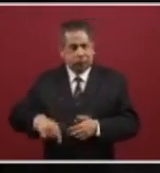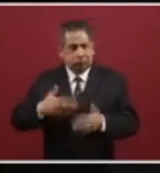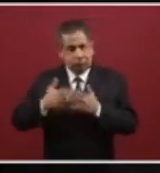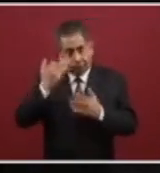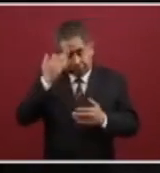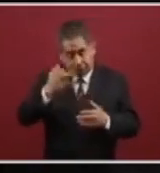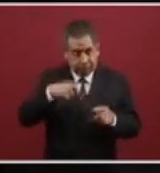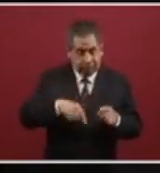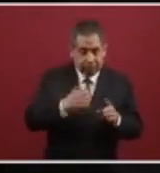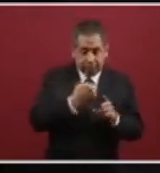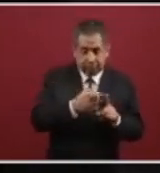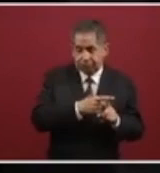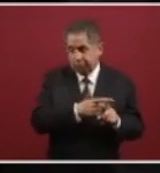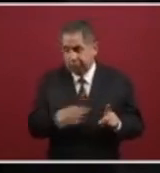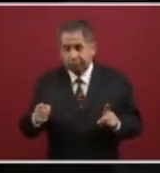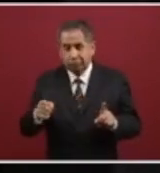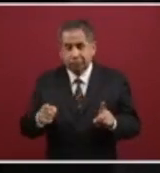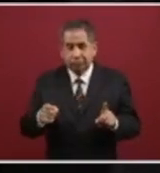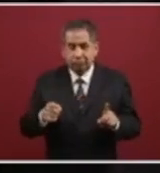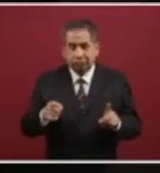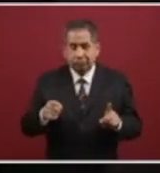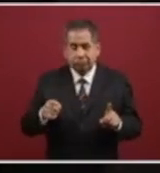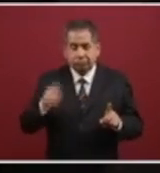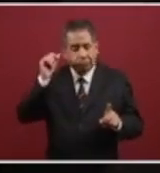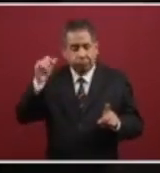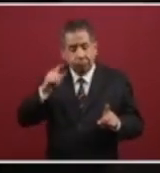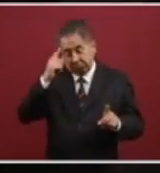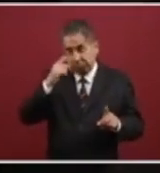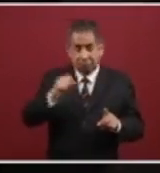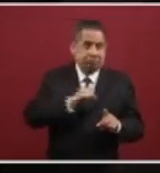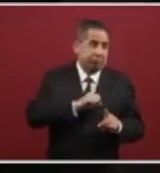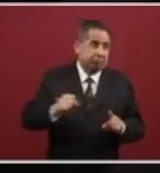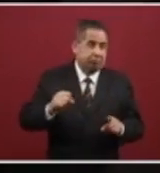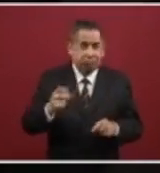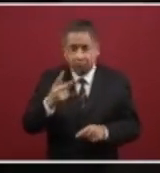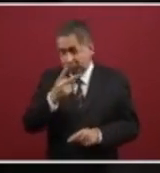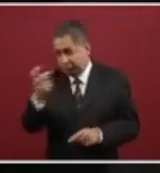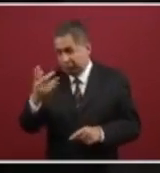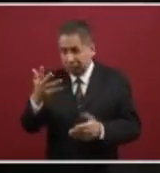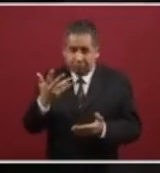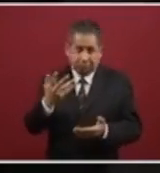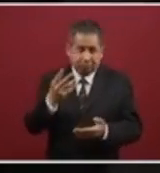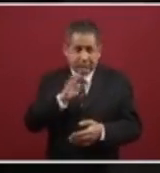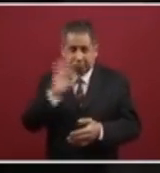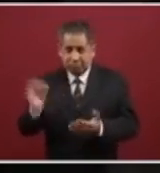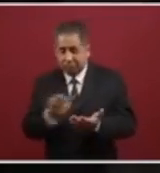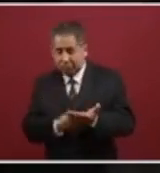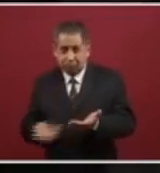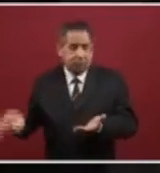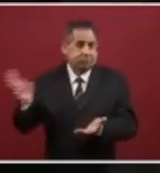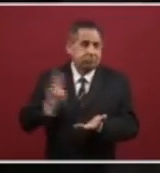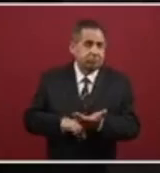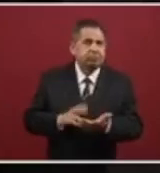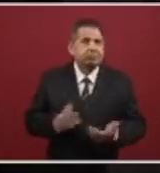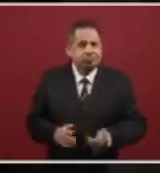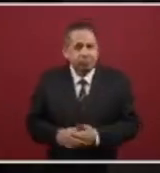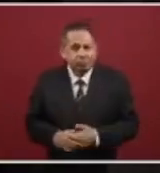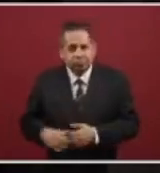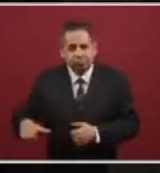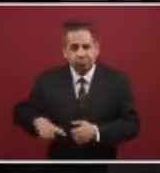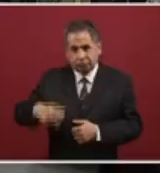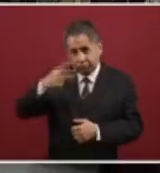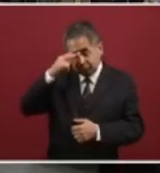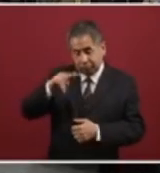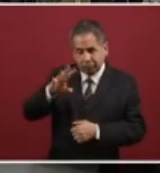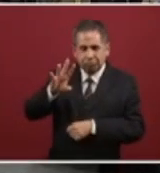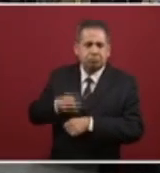enero, febrero, marzo, abril, las cifras se dispararan 250%? Es decir, ¿el gobierno mexicano fue